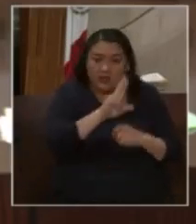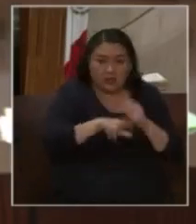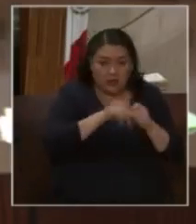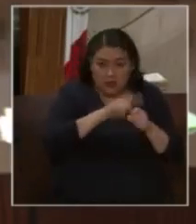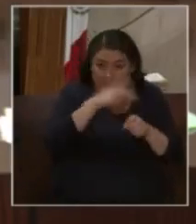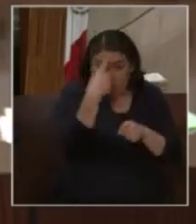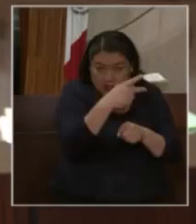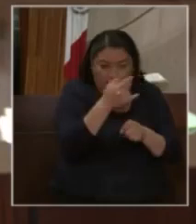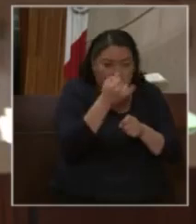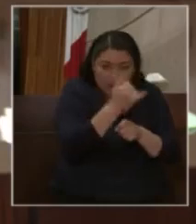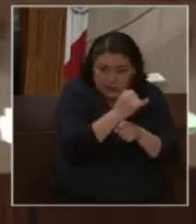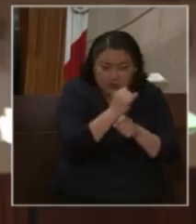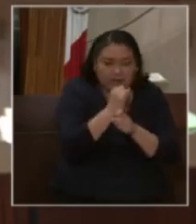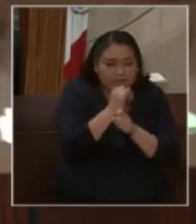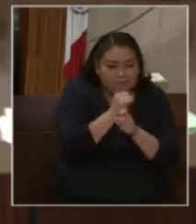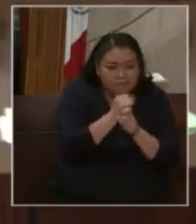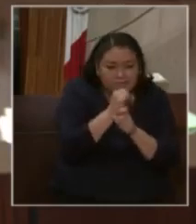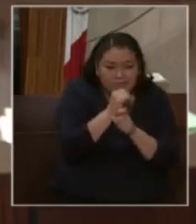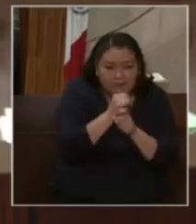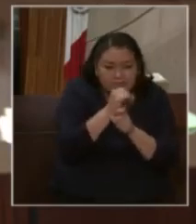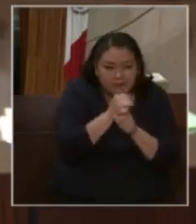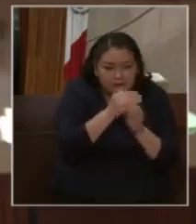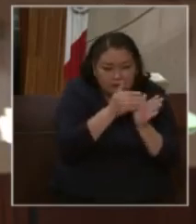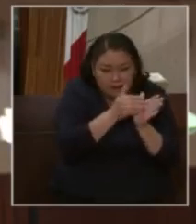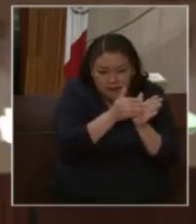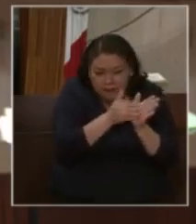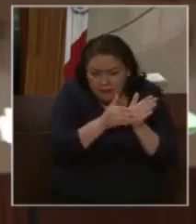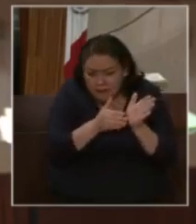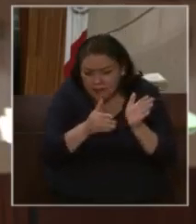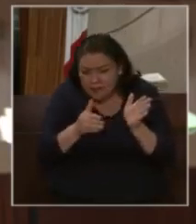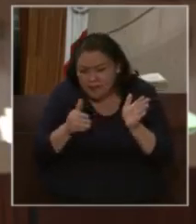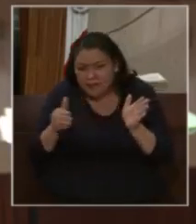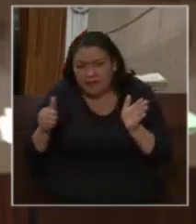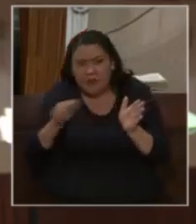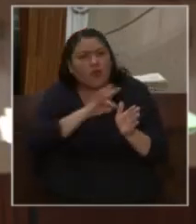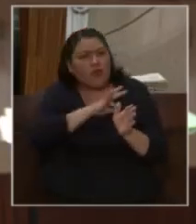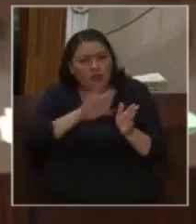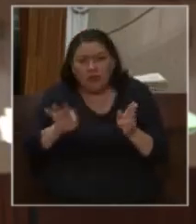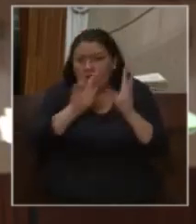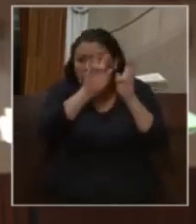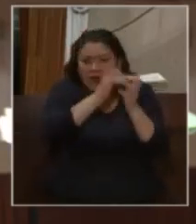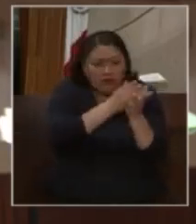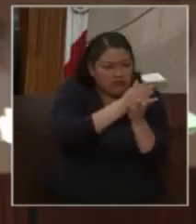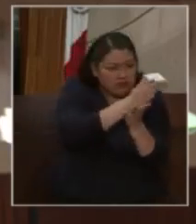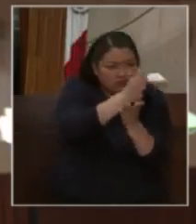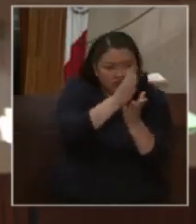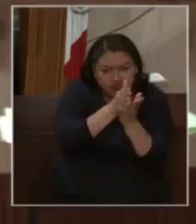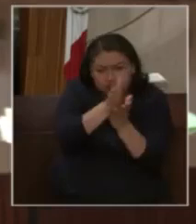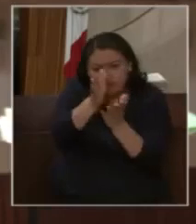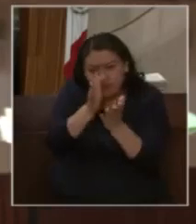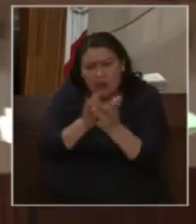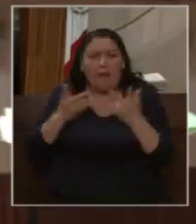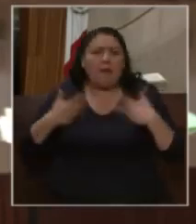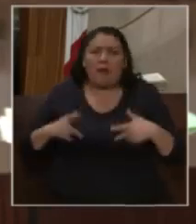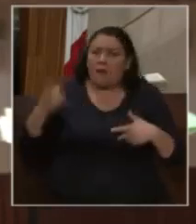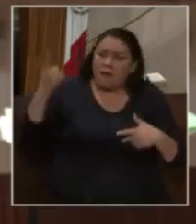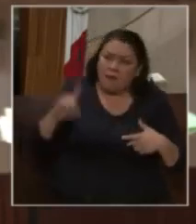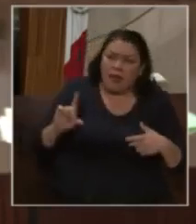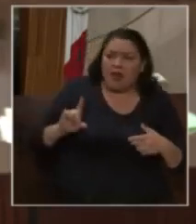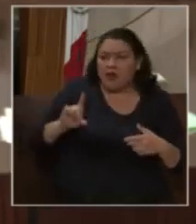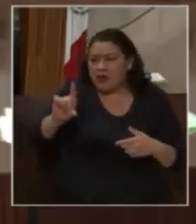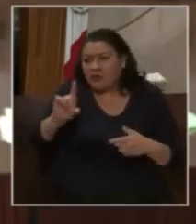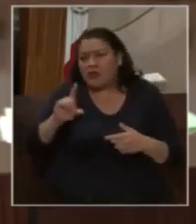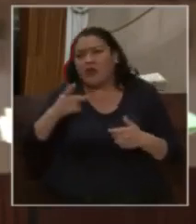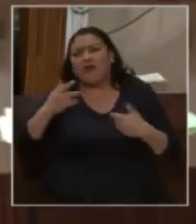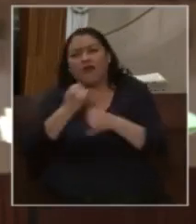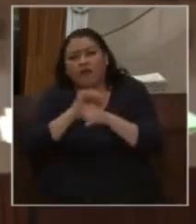investigación, pues pueden generar líneas y exigen diligencias y actuaciones que